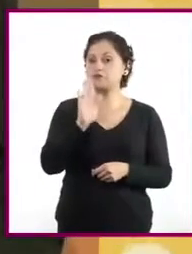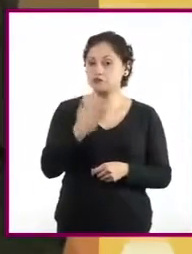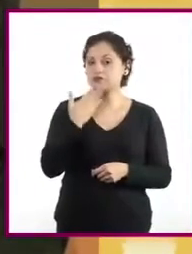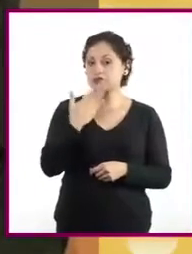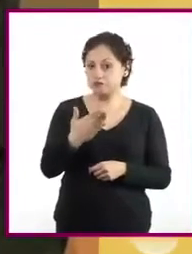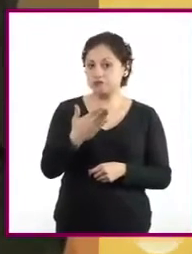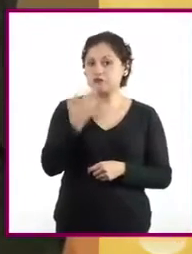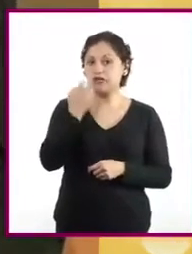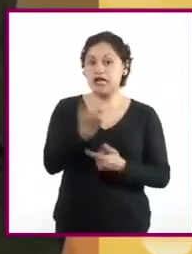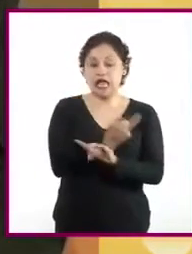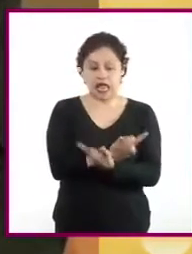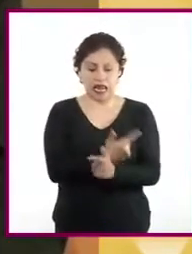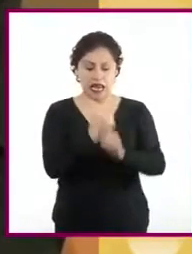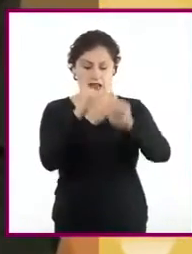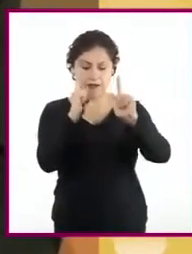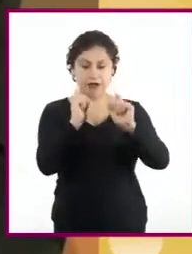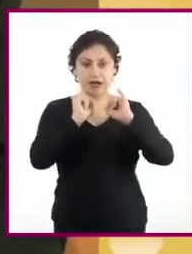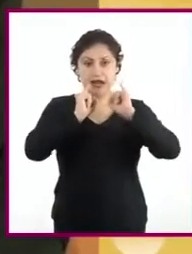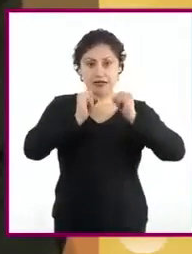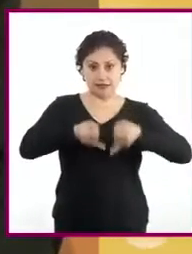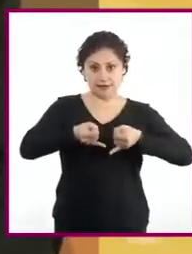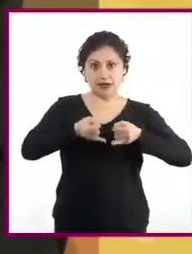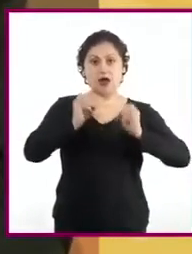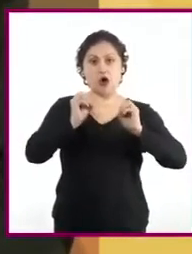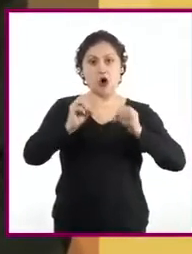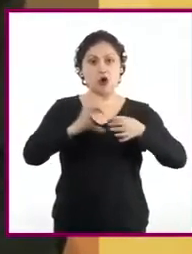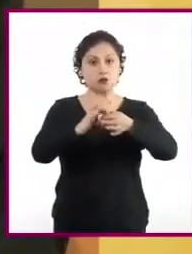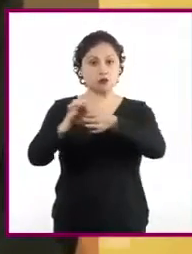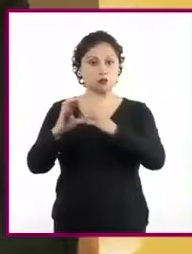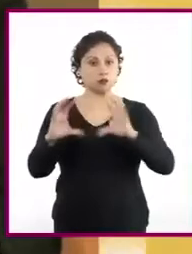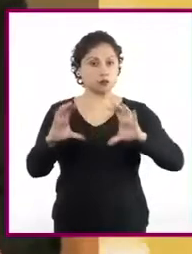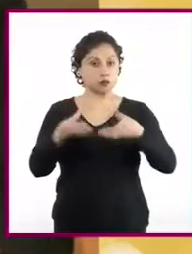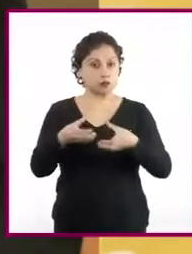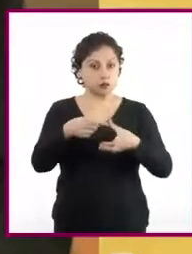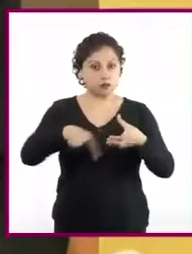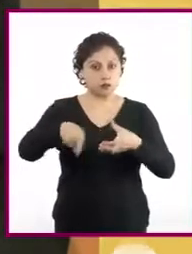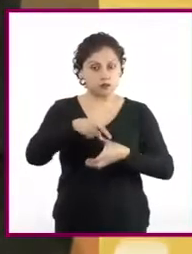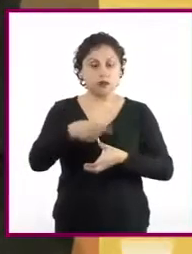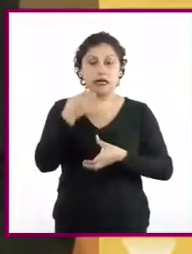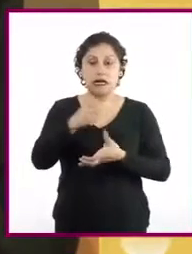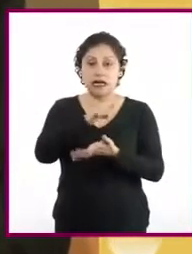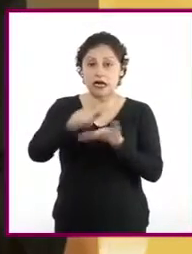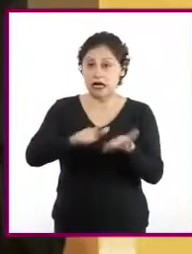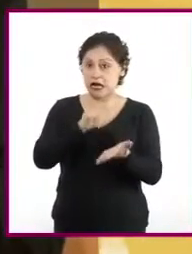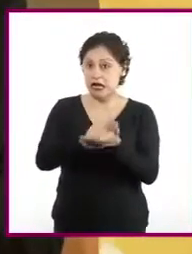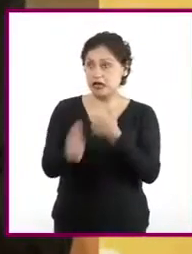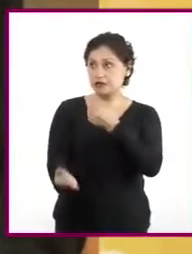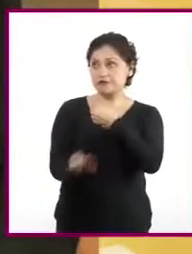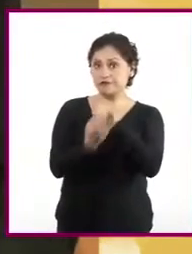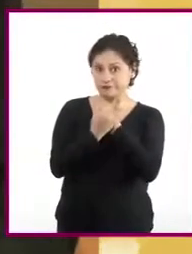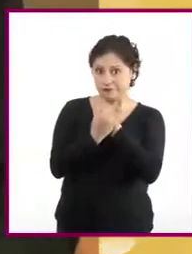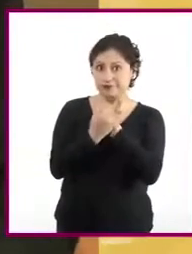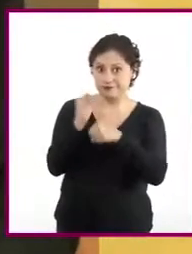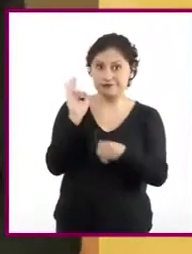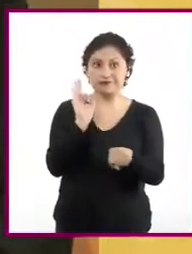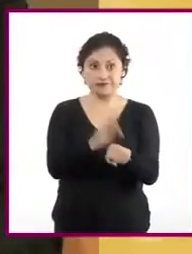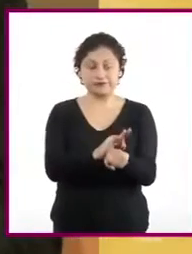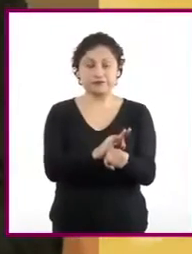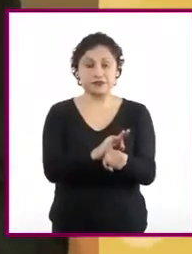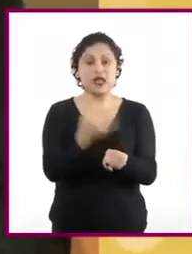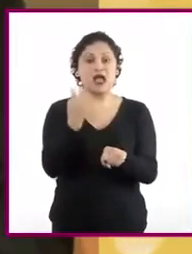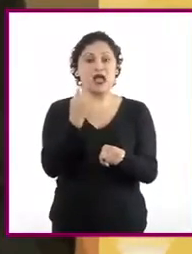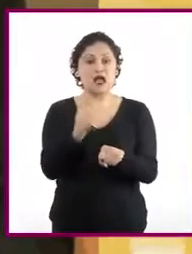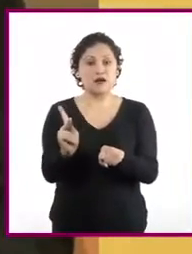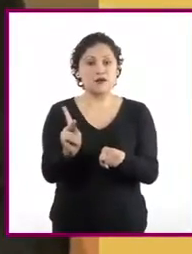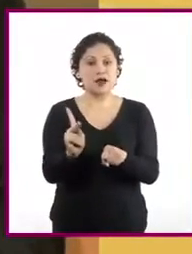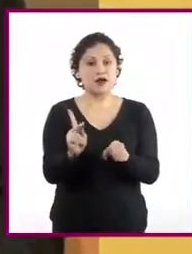son libertades tanto individuales como sociales que nos otorga la ley, pero sin que se haya una distinción entre